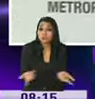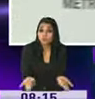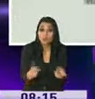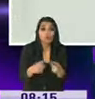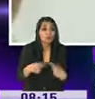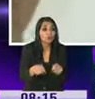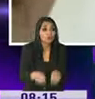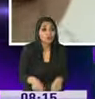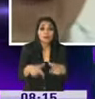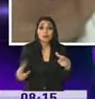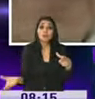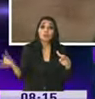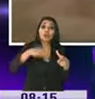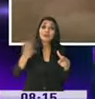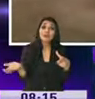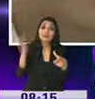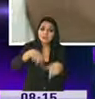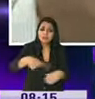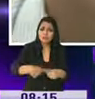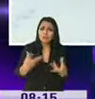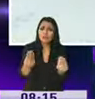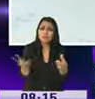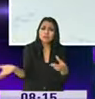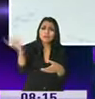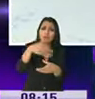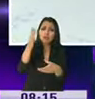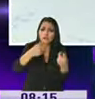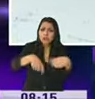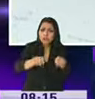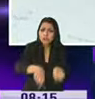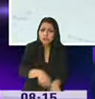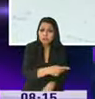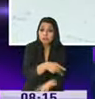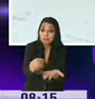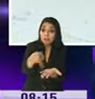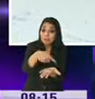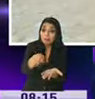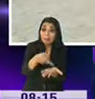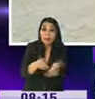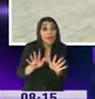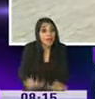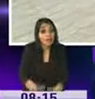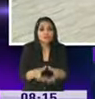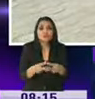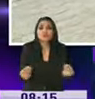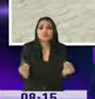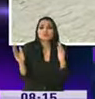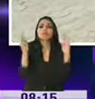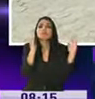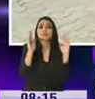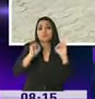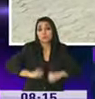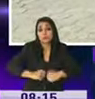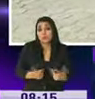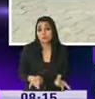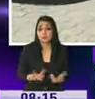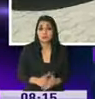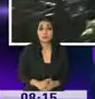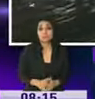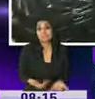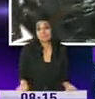contratan volquetas en la ciudad y por montones, y con las volquetas suplimos de alguna manera el problema de recolección